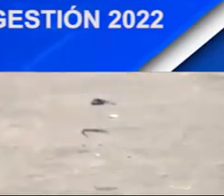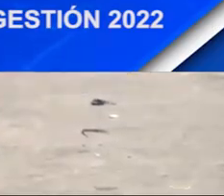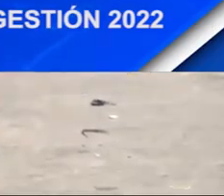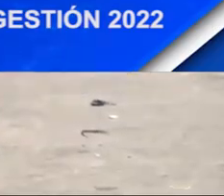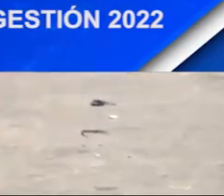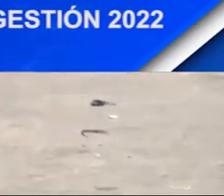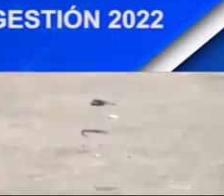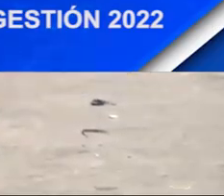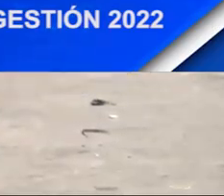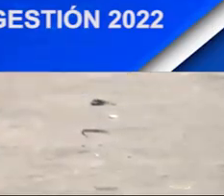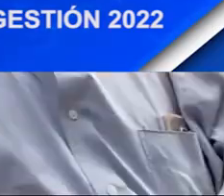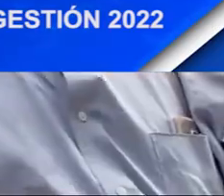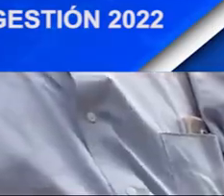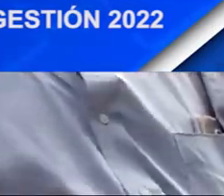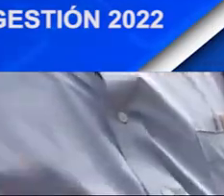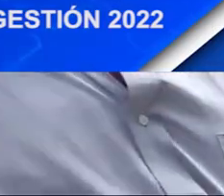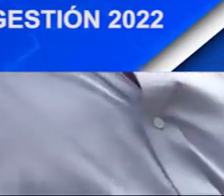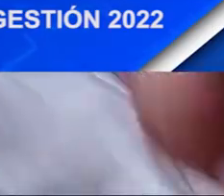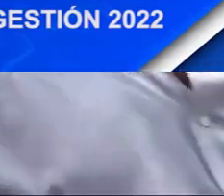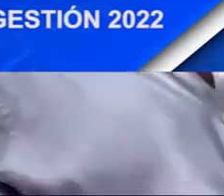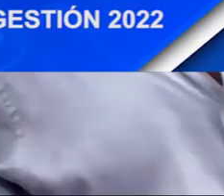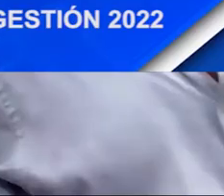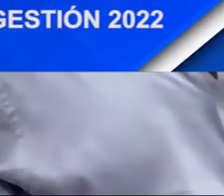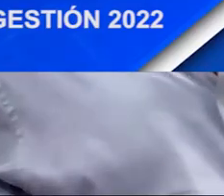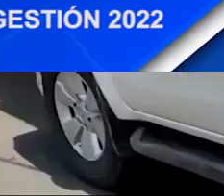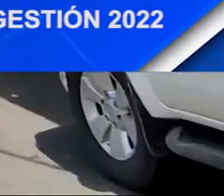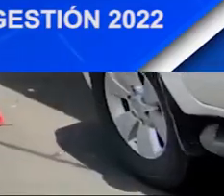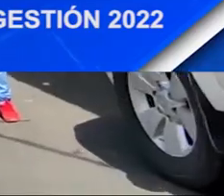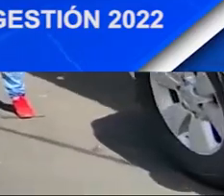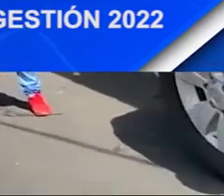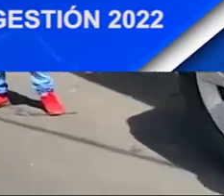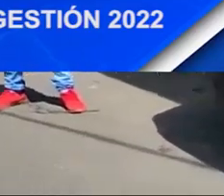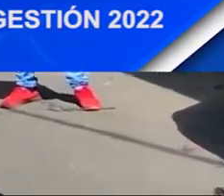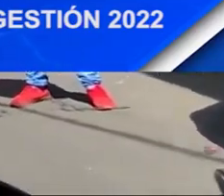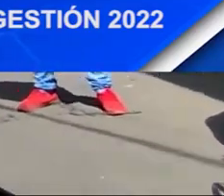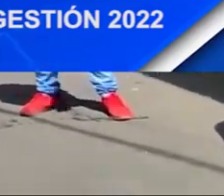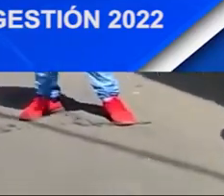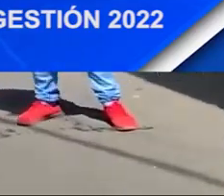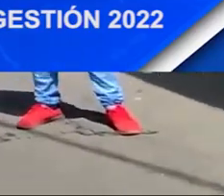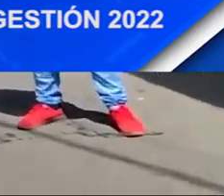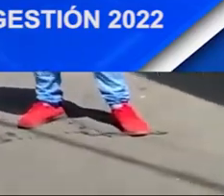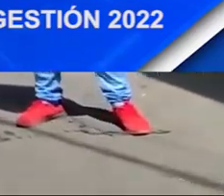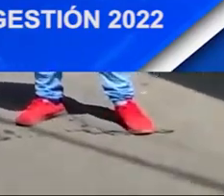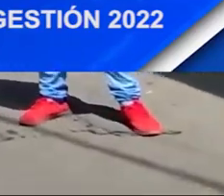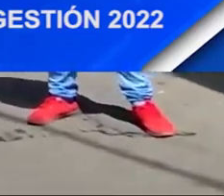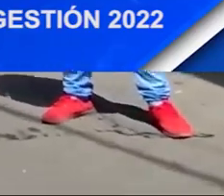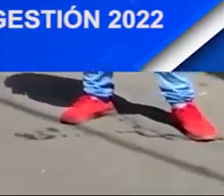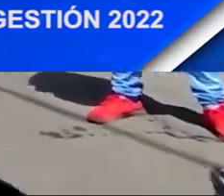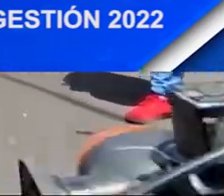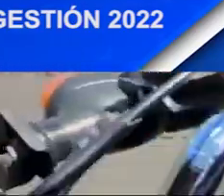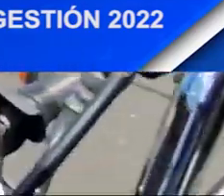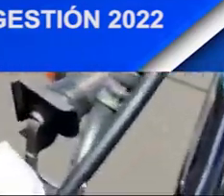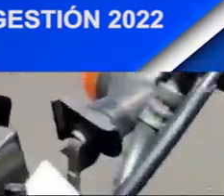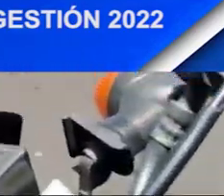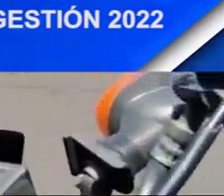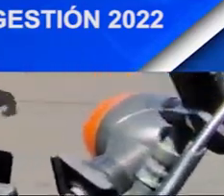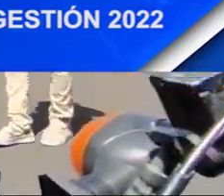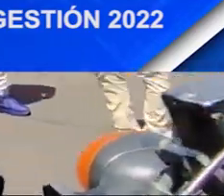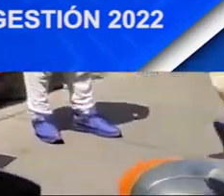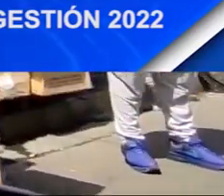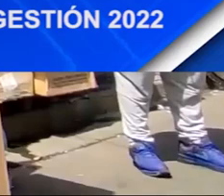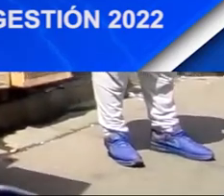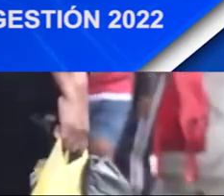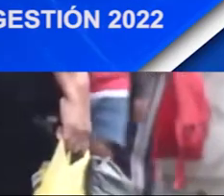incrementando con ello su competitividad y disminuyendo el riesgo país ante